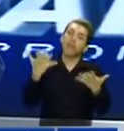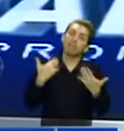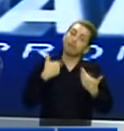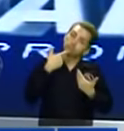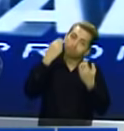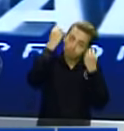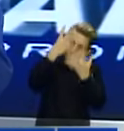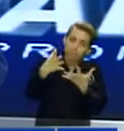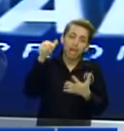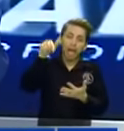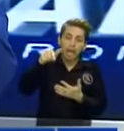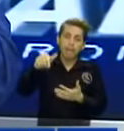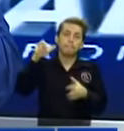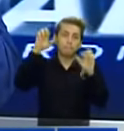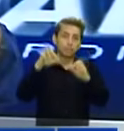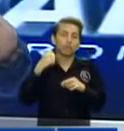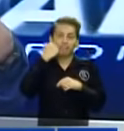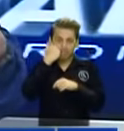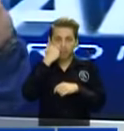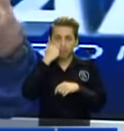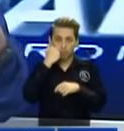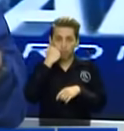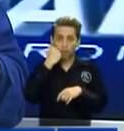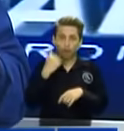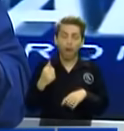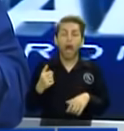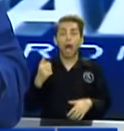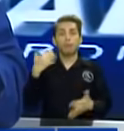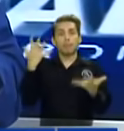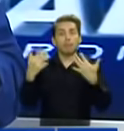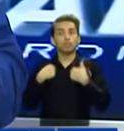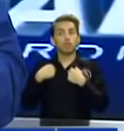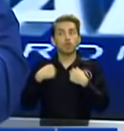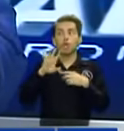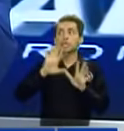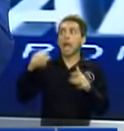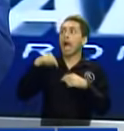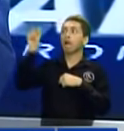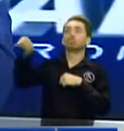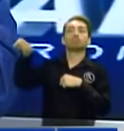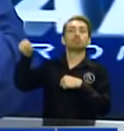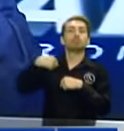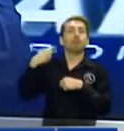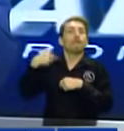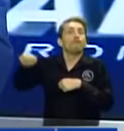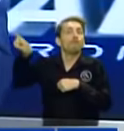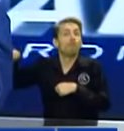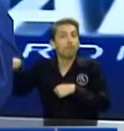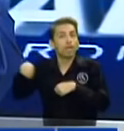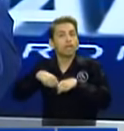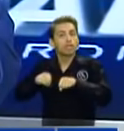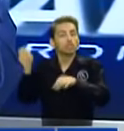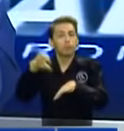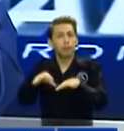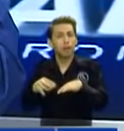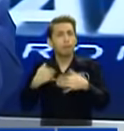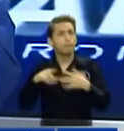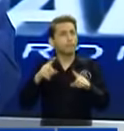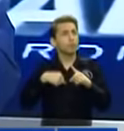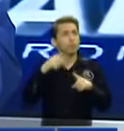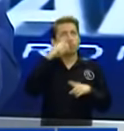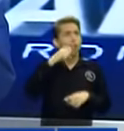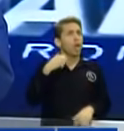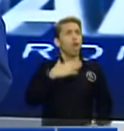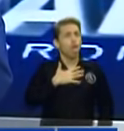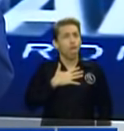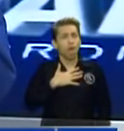haber ido ahí. Y entonces yo tengo que ir con mi médico y decirle, mire, yo estuve ahí. Pero si yo no tengo tos, no tengo fiebre, no tengo